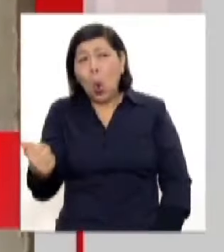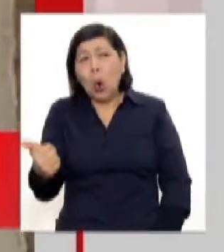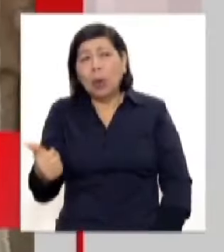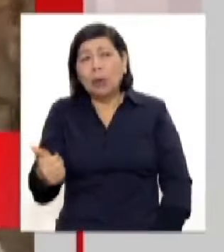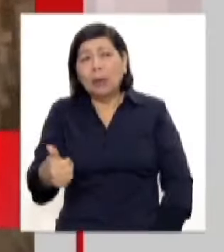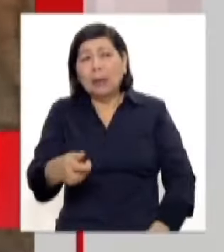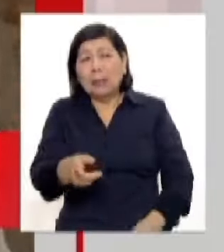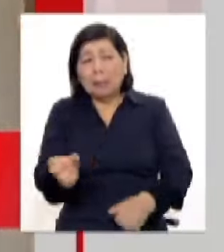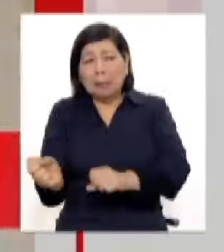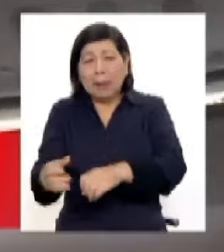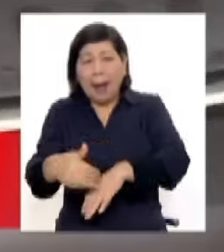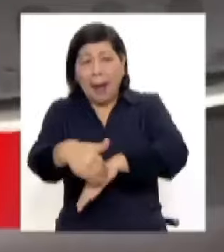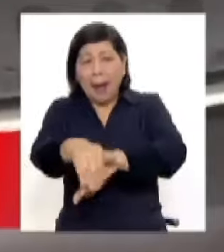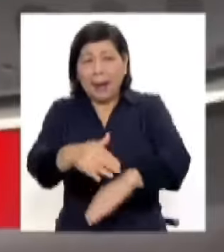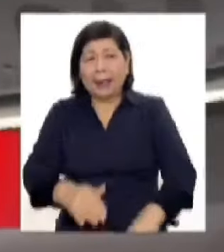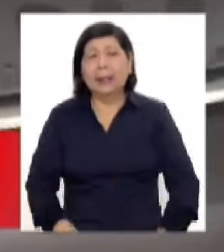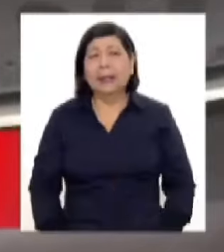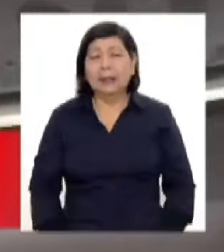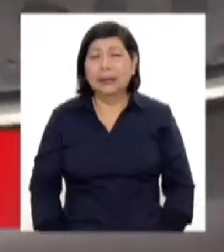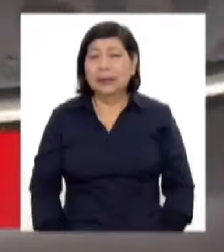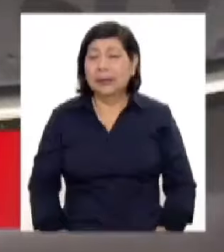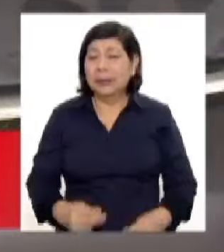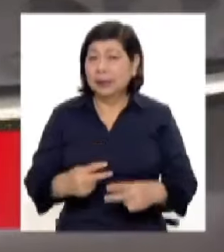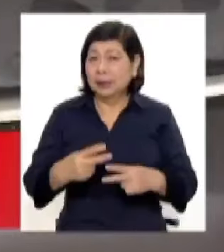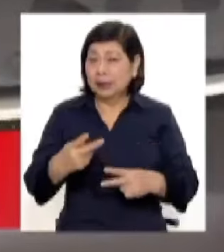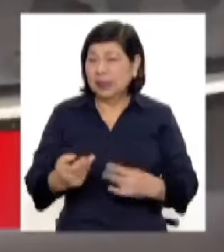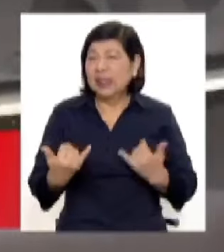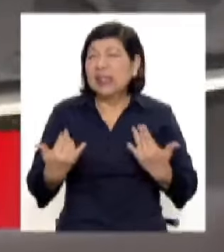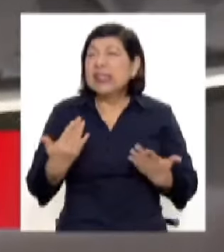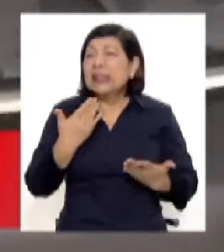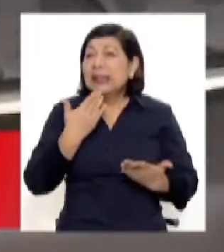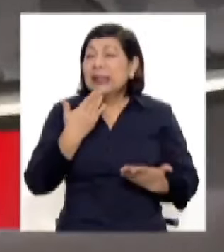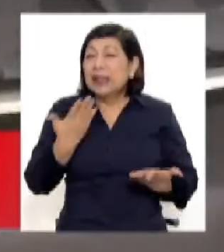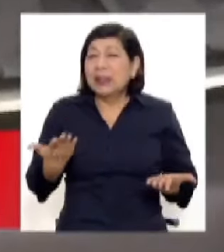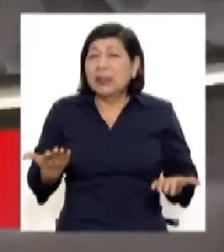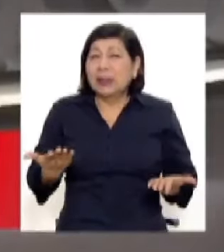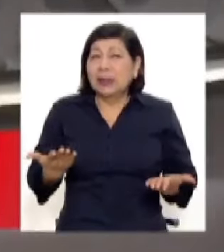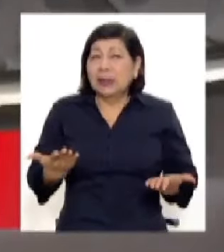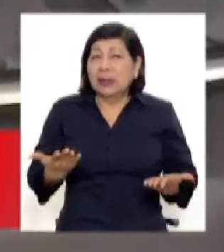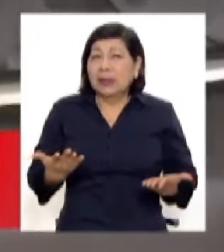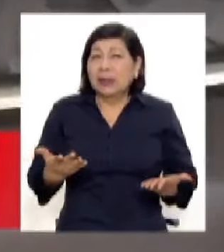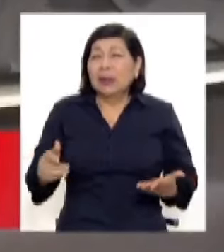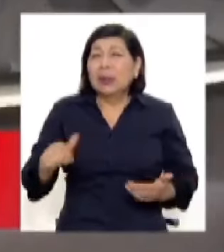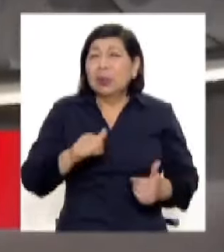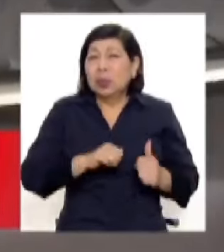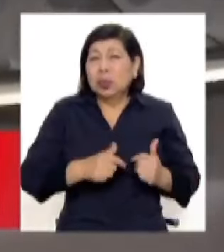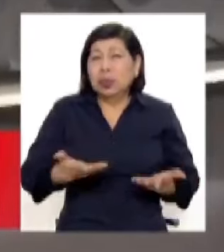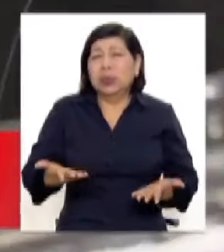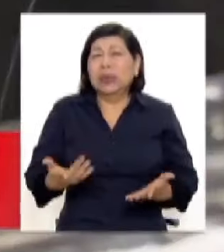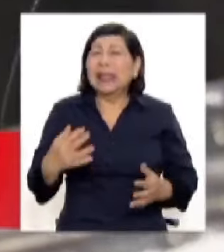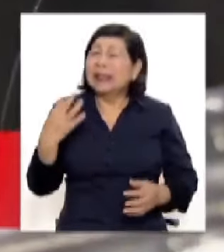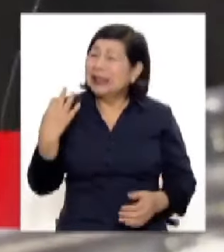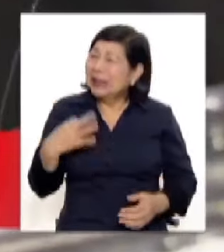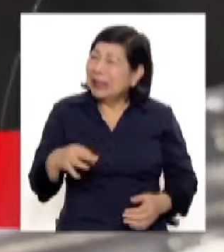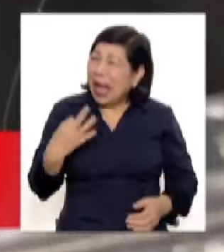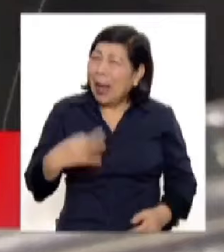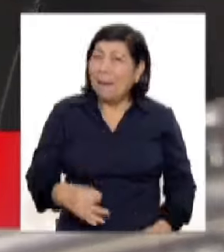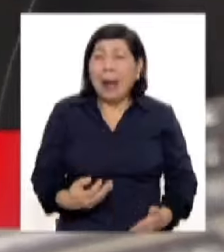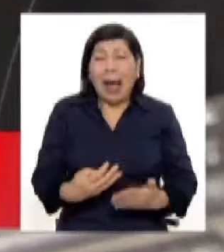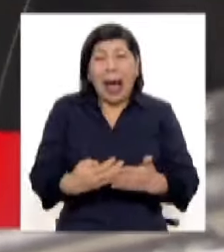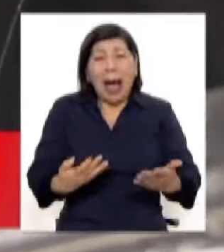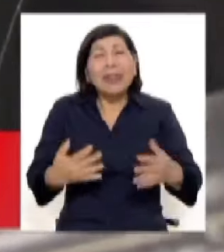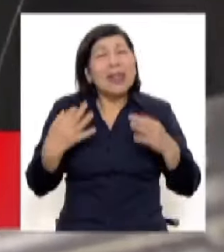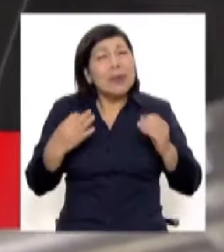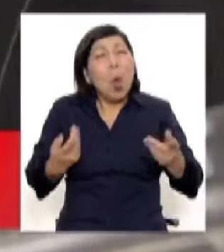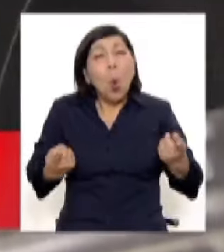a lo largo de la calle. Según los vecinos, estos hechos de violencia, de los que son víctimas constante, ocurren antes